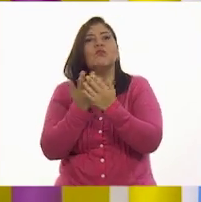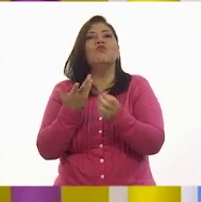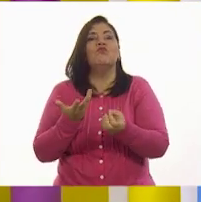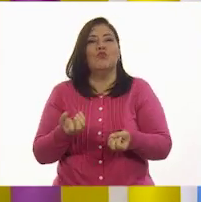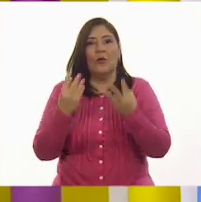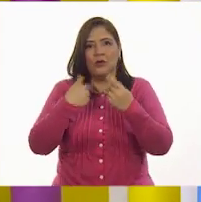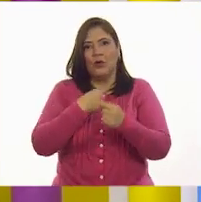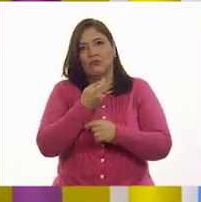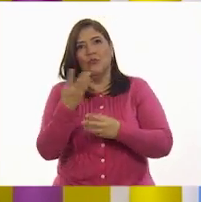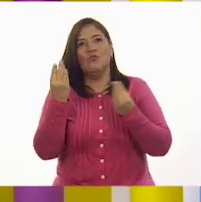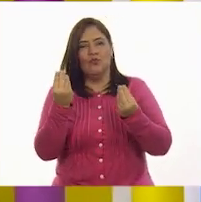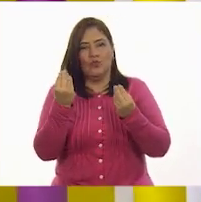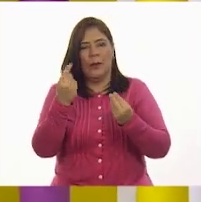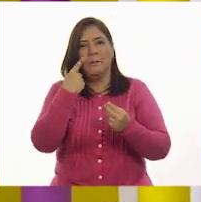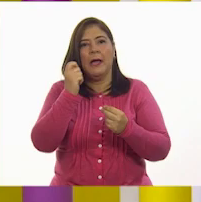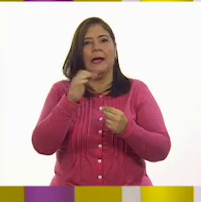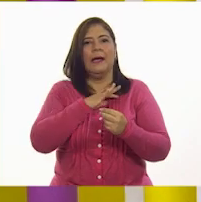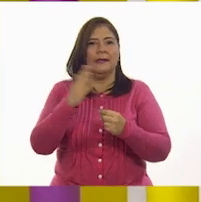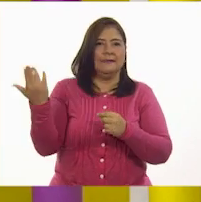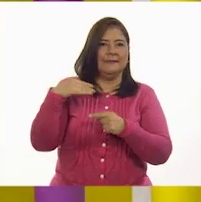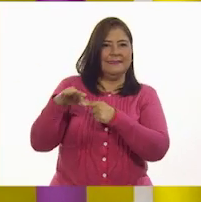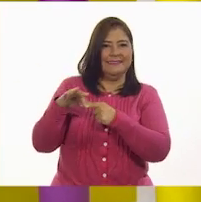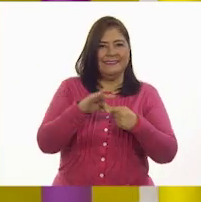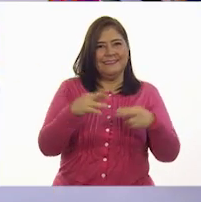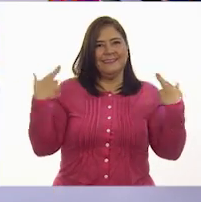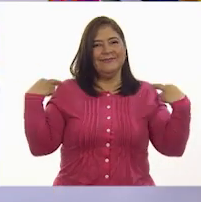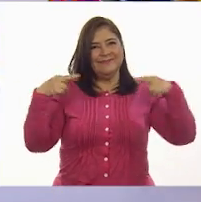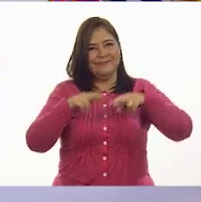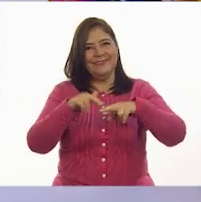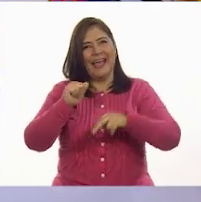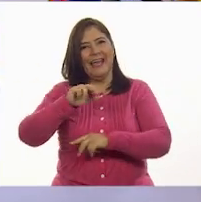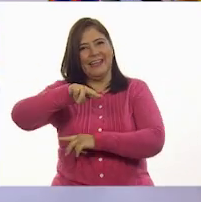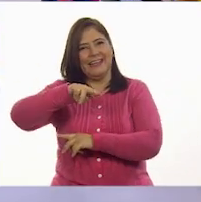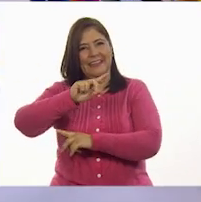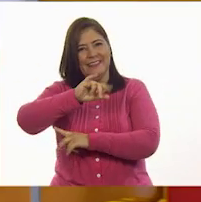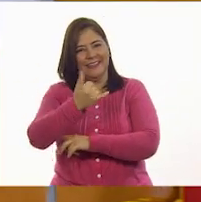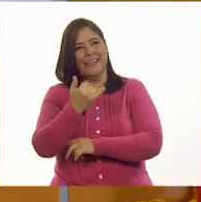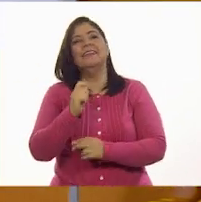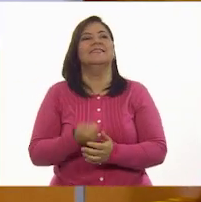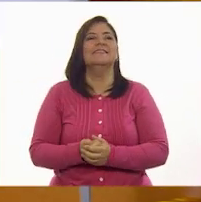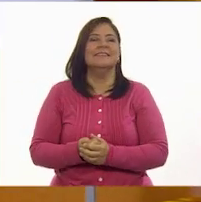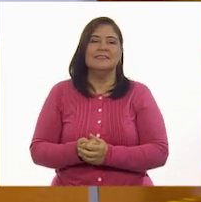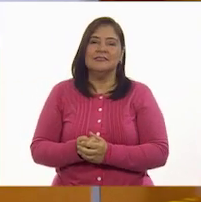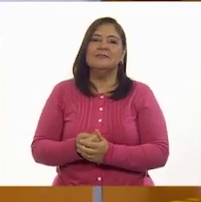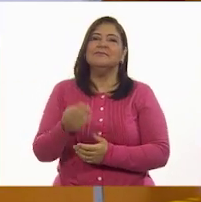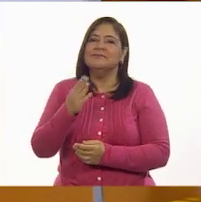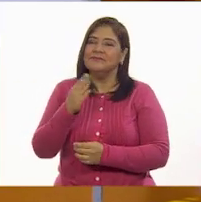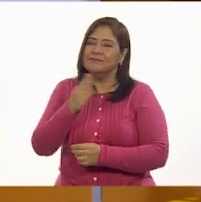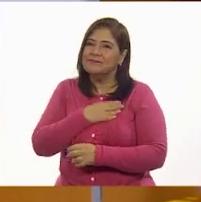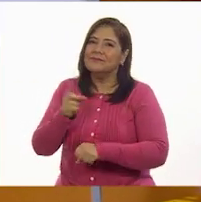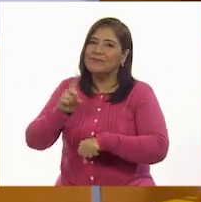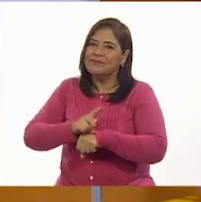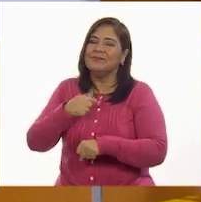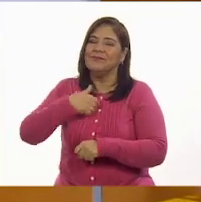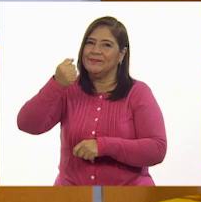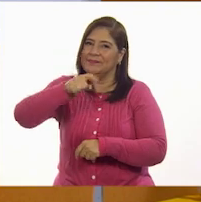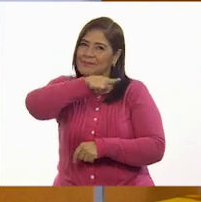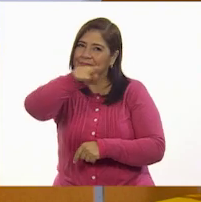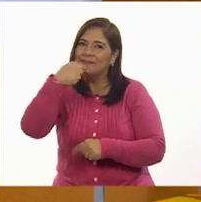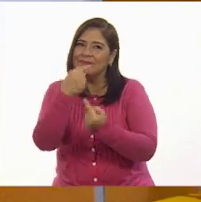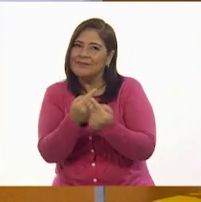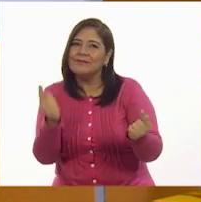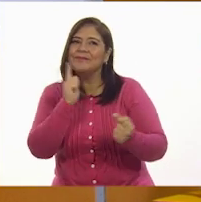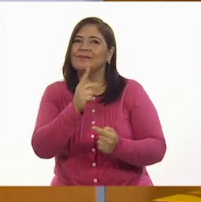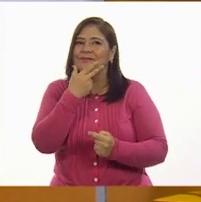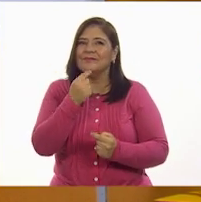muchísimas. Vamos a llamar a la maestra Angie. ¡Bienvenida, maestra! Hola, Pili, ¿cómo estás? Te saludo. Y saludo a nuestros niños y niñas